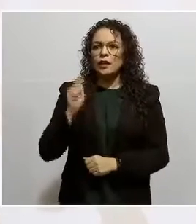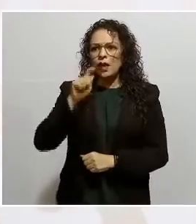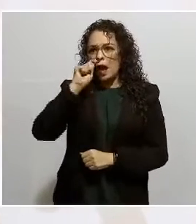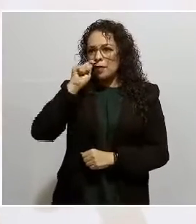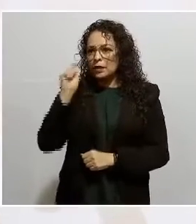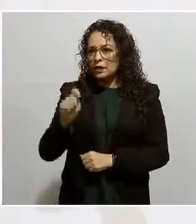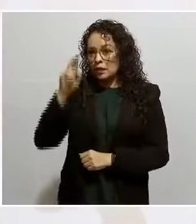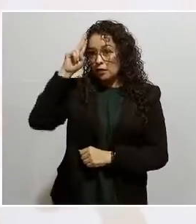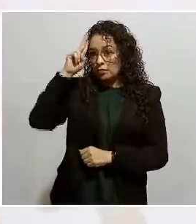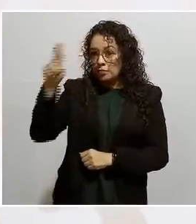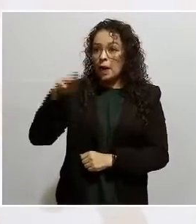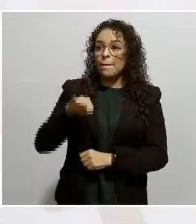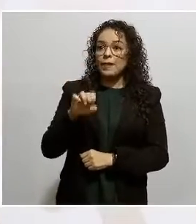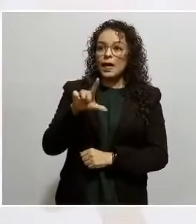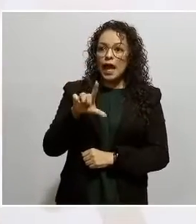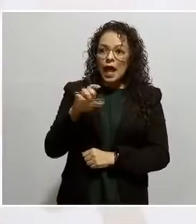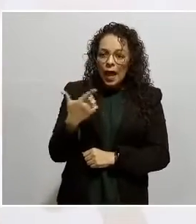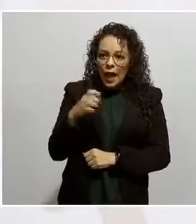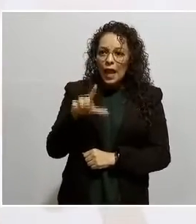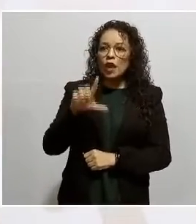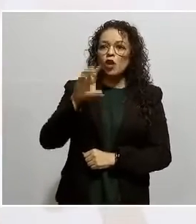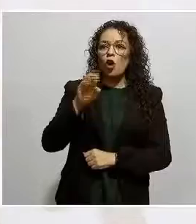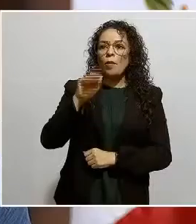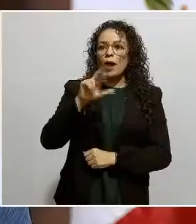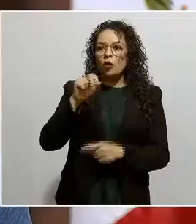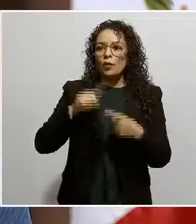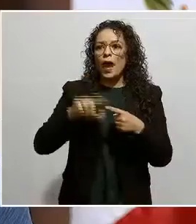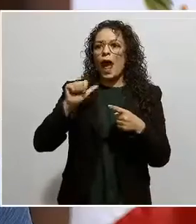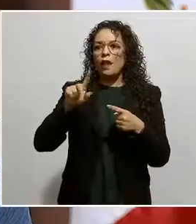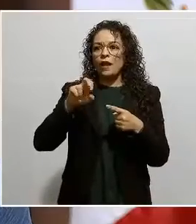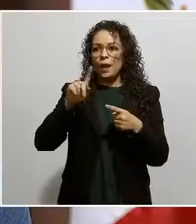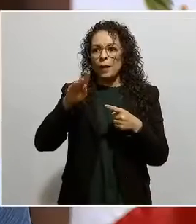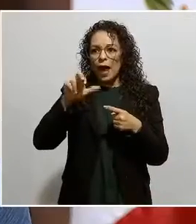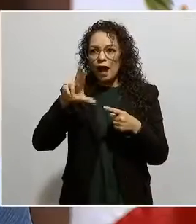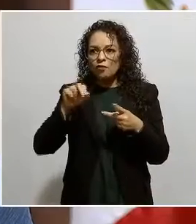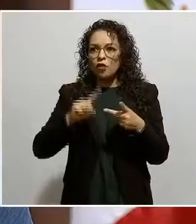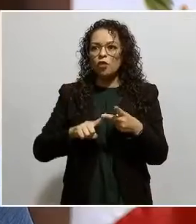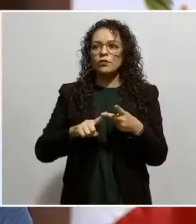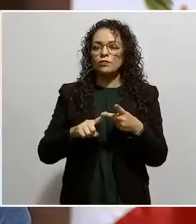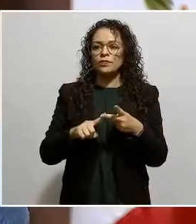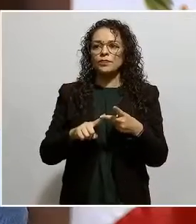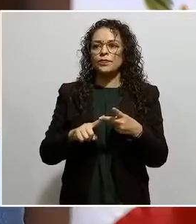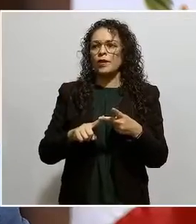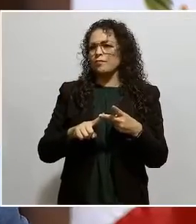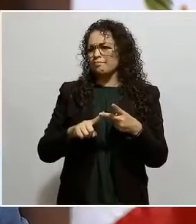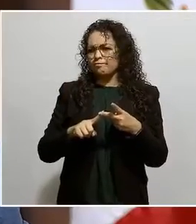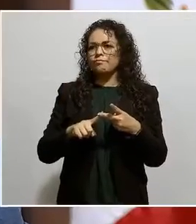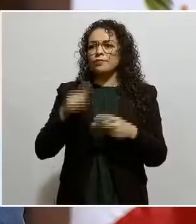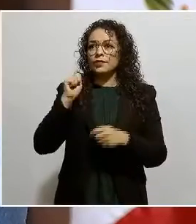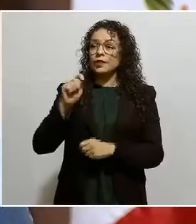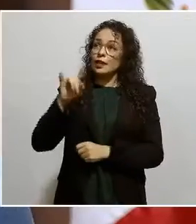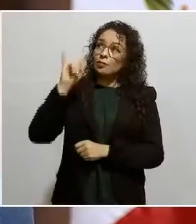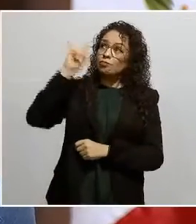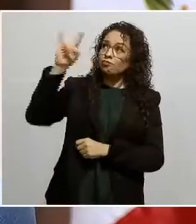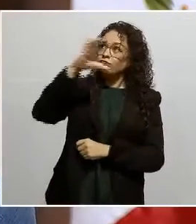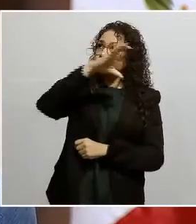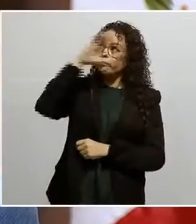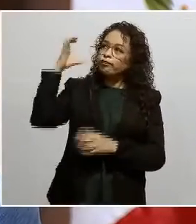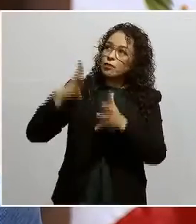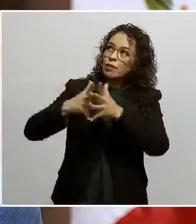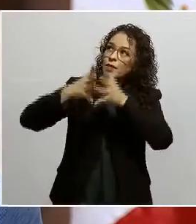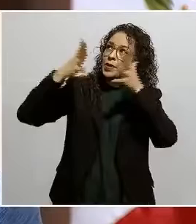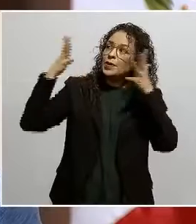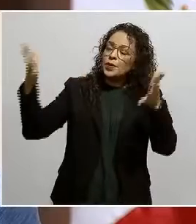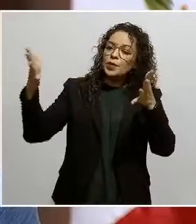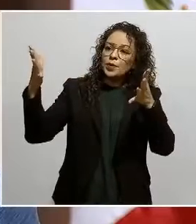admiración: Miguel Covarrubias, Álvarez Bravo o la serie de Rafael Donís, y este gran retrato que le